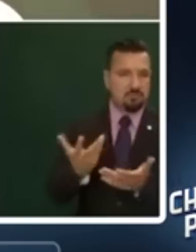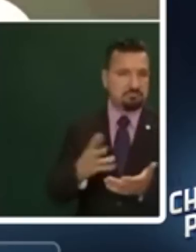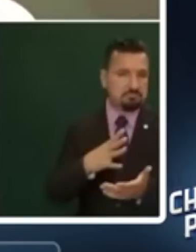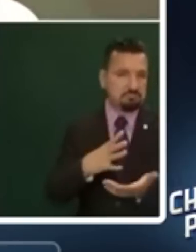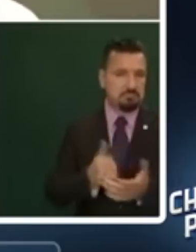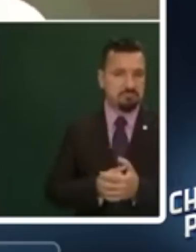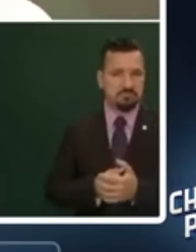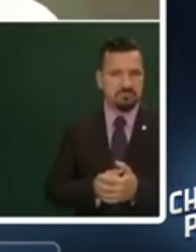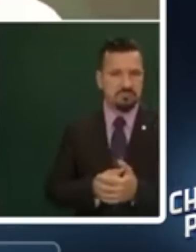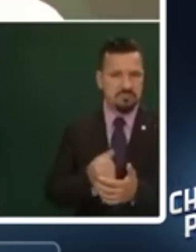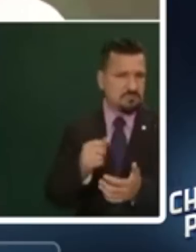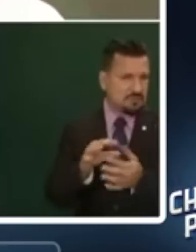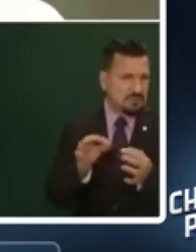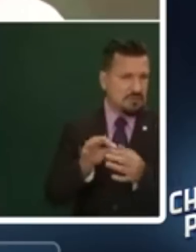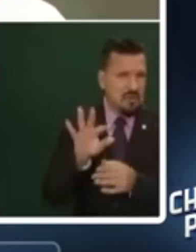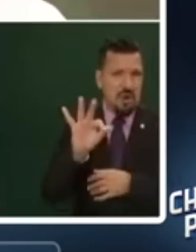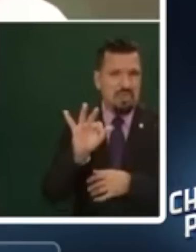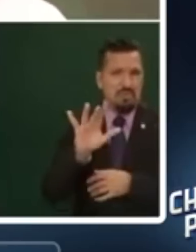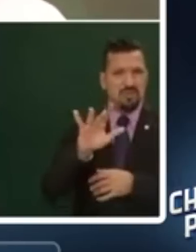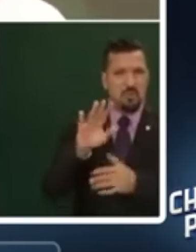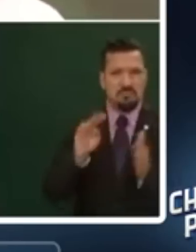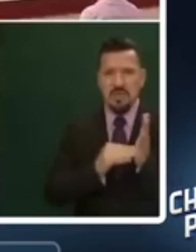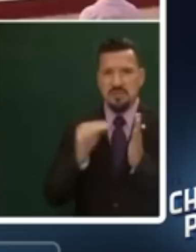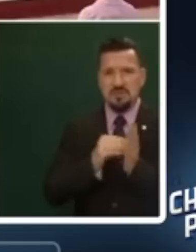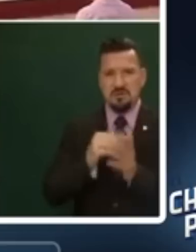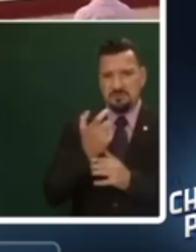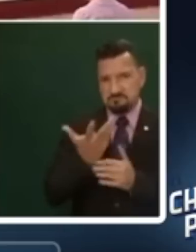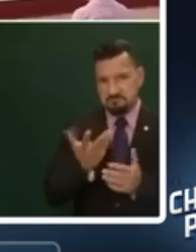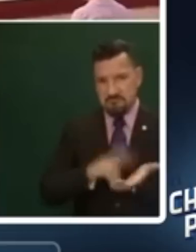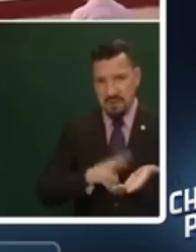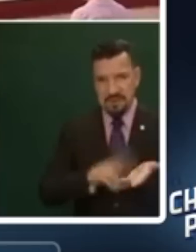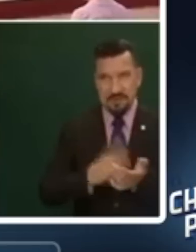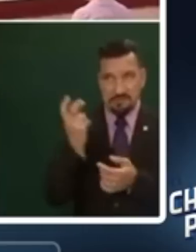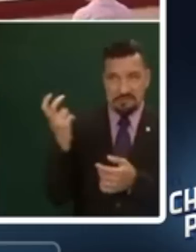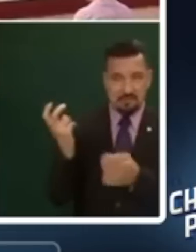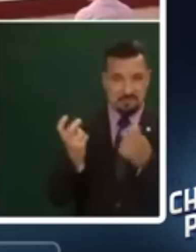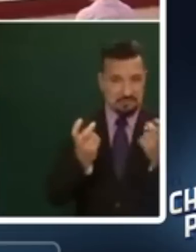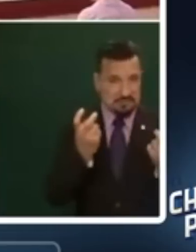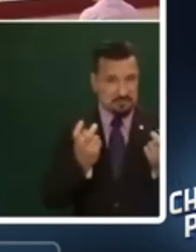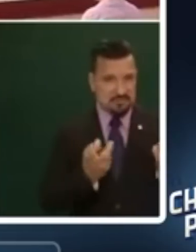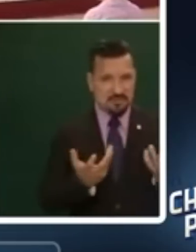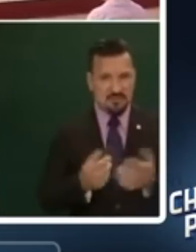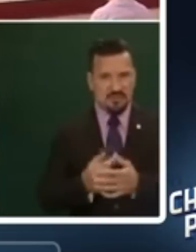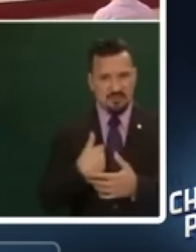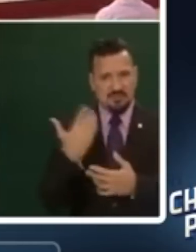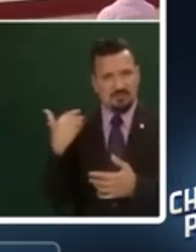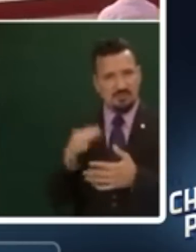estamos hablando de 40 de 50 millones de pesos con lo que mencionamos